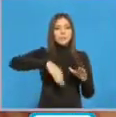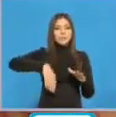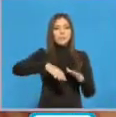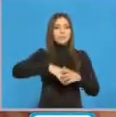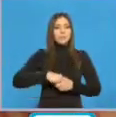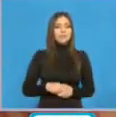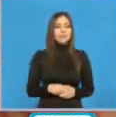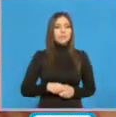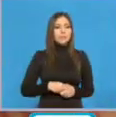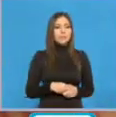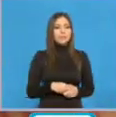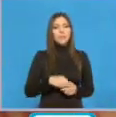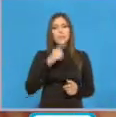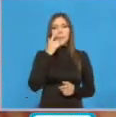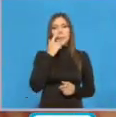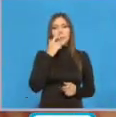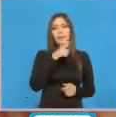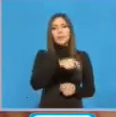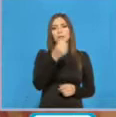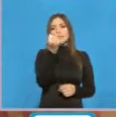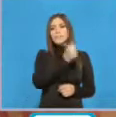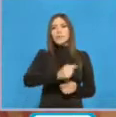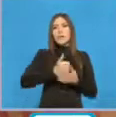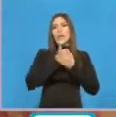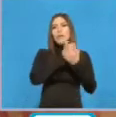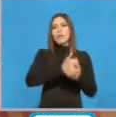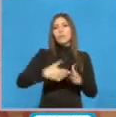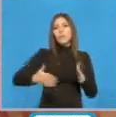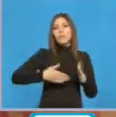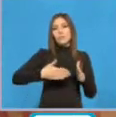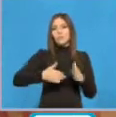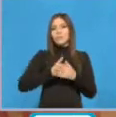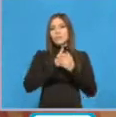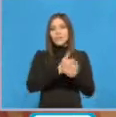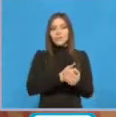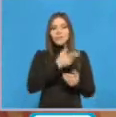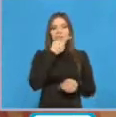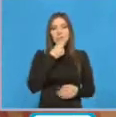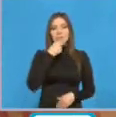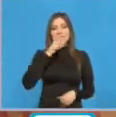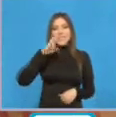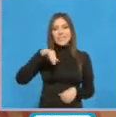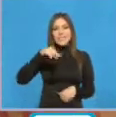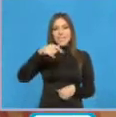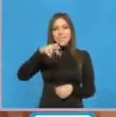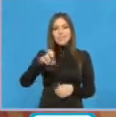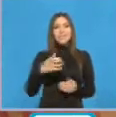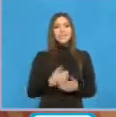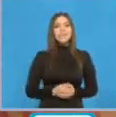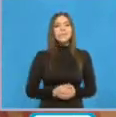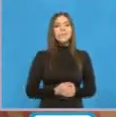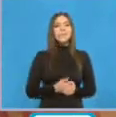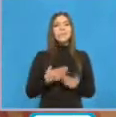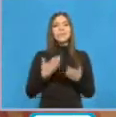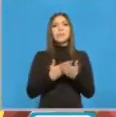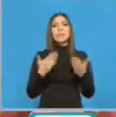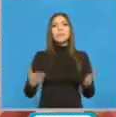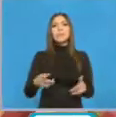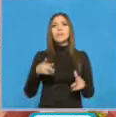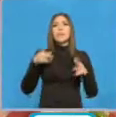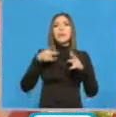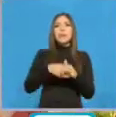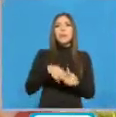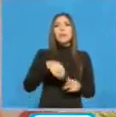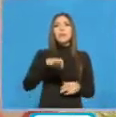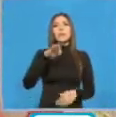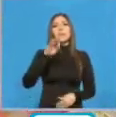eres excelente sus chef. Yo ahorita. Ahí vamos. Bueno, Muevo el pan. yo los voy a interrumpir porque sé que el fondue